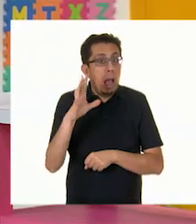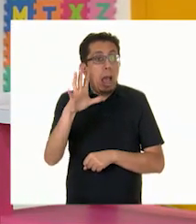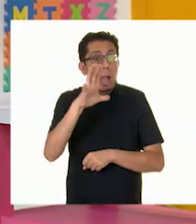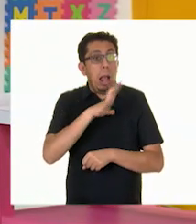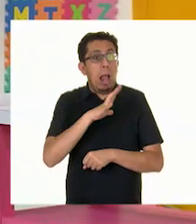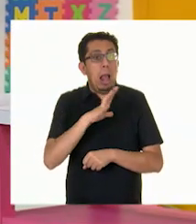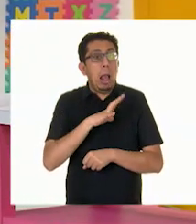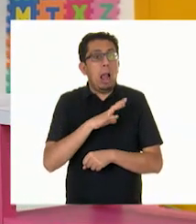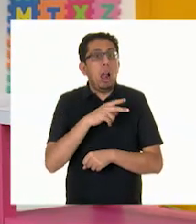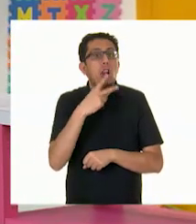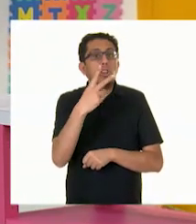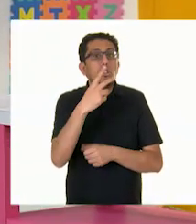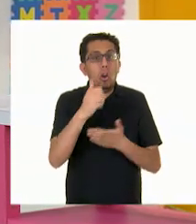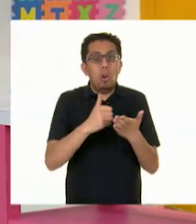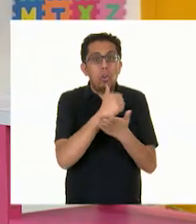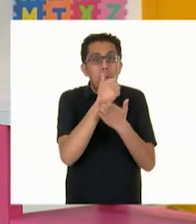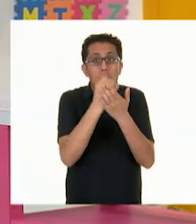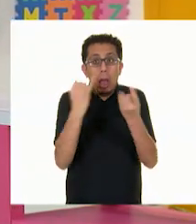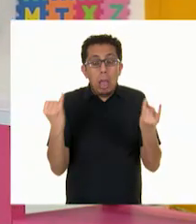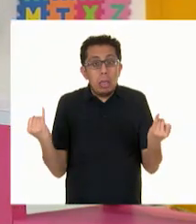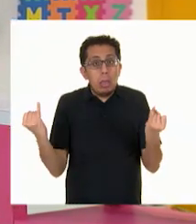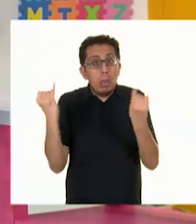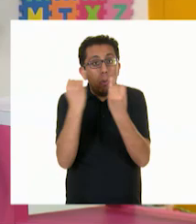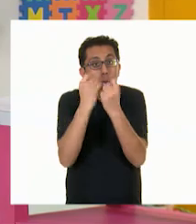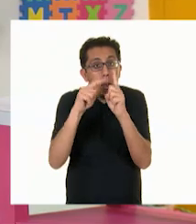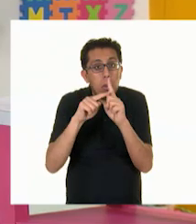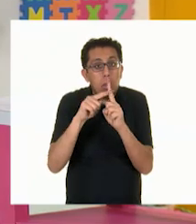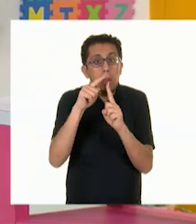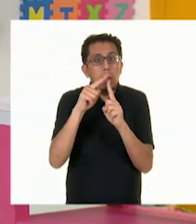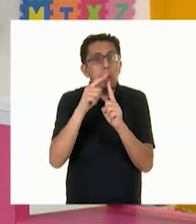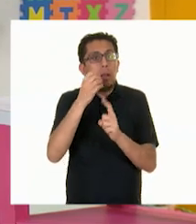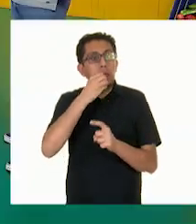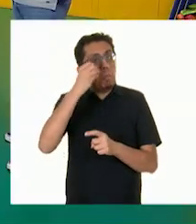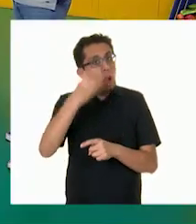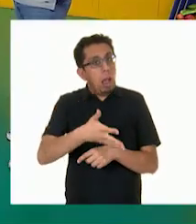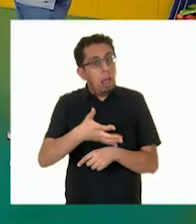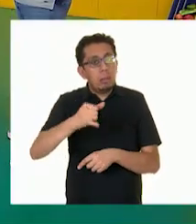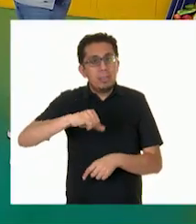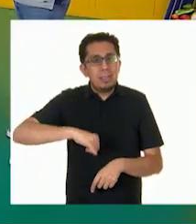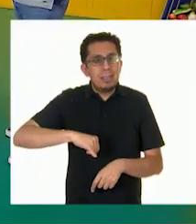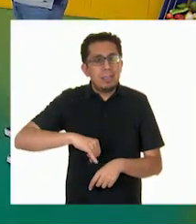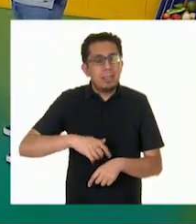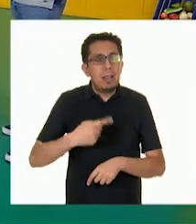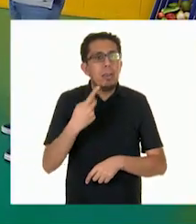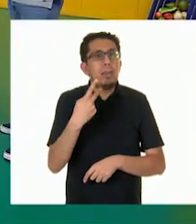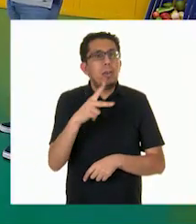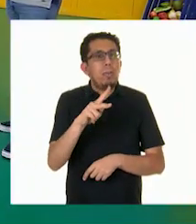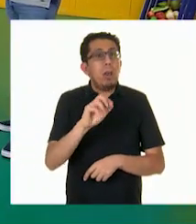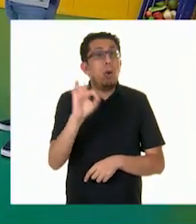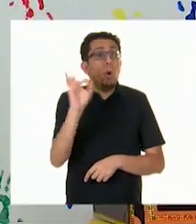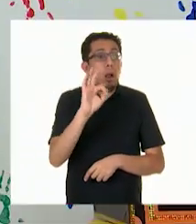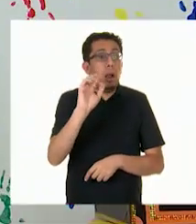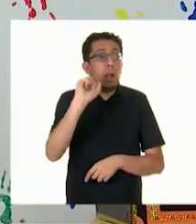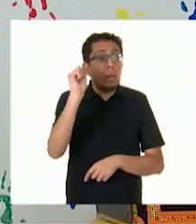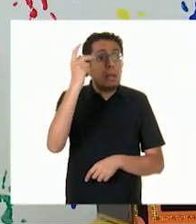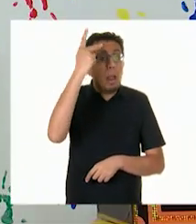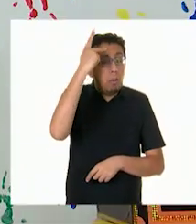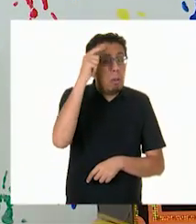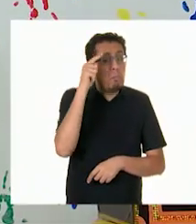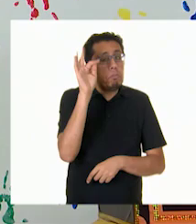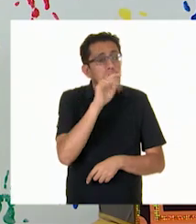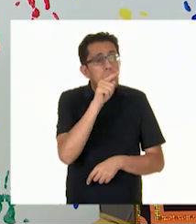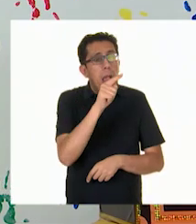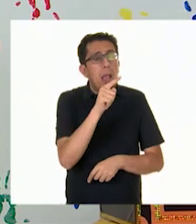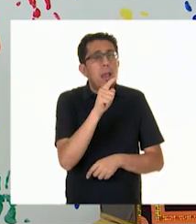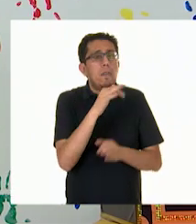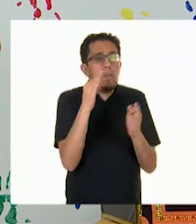las dos ciudades a la misma temperatura. ¡Qué padre! Pero en un lugar, tal vez en San Luis, hacía un poquito más de frío de lo que